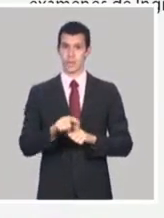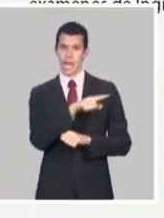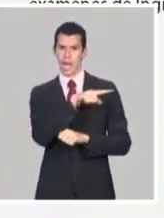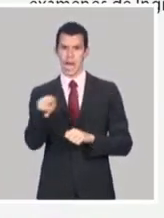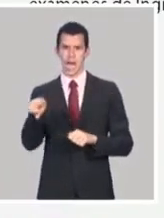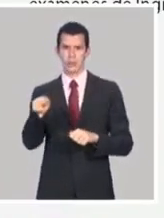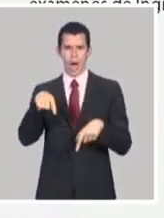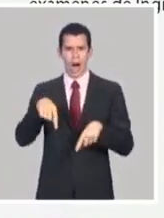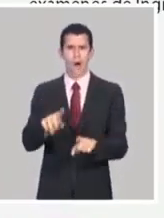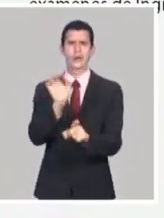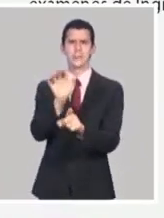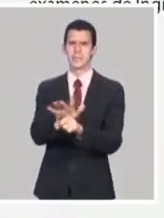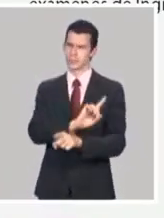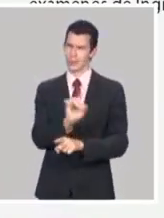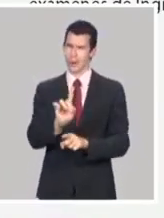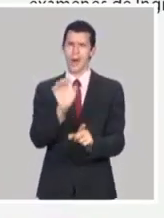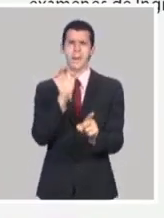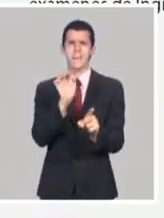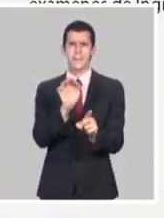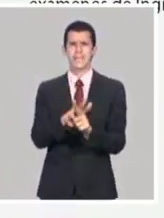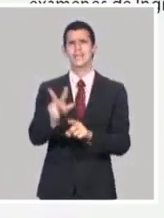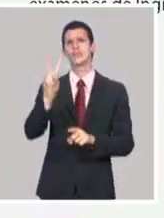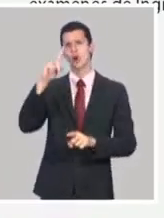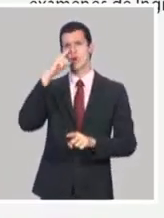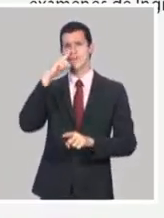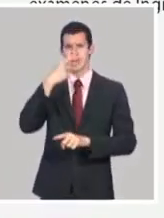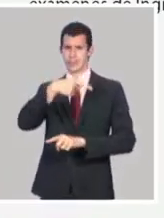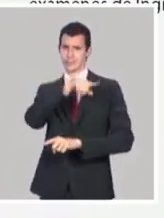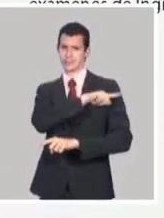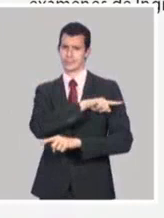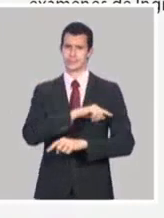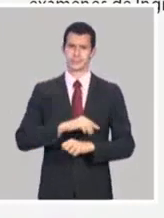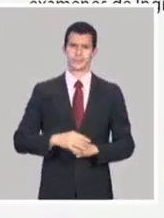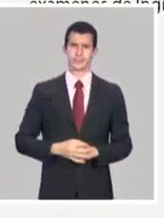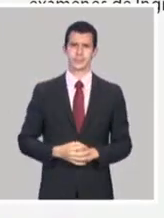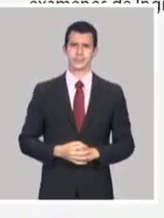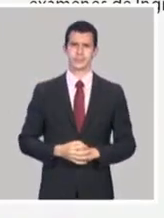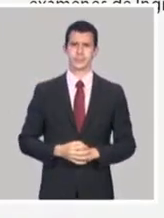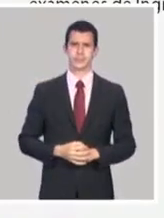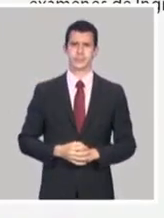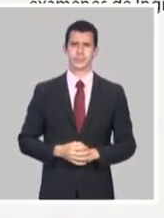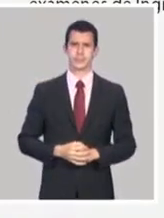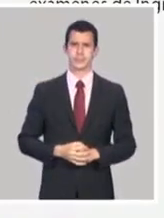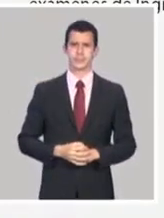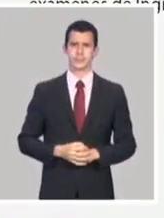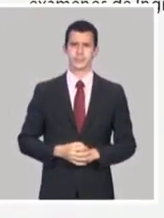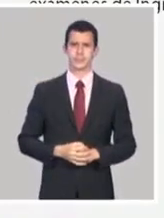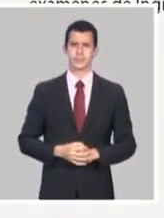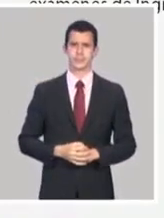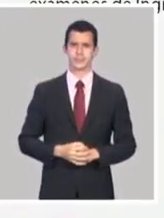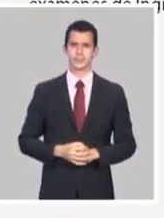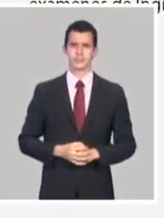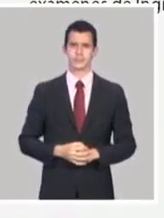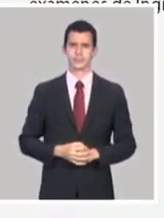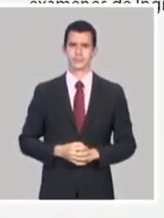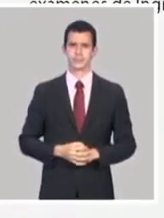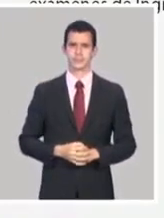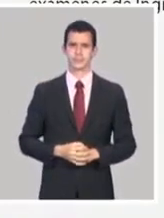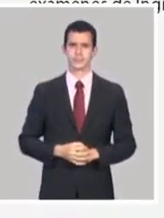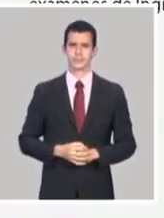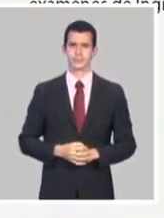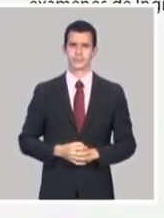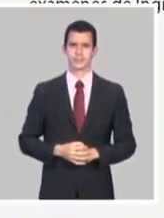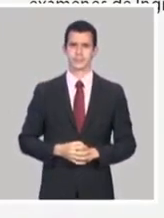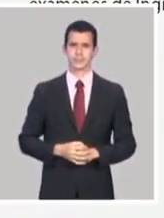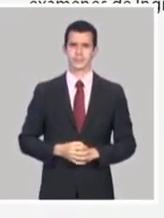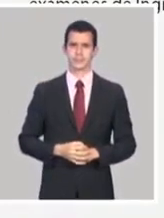2021 va a iniciar ahora o va a iniciar en septiembre desde desde el 2 de noviembre comenzó el curso 2021